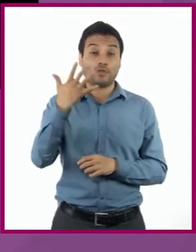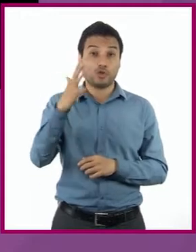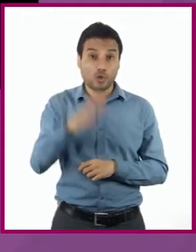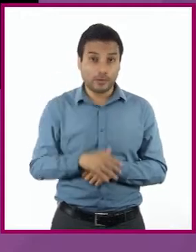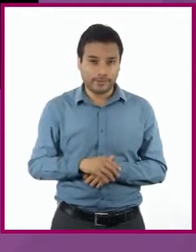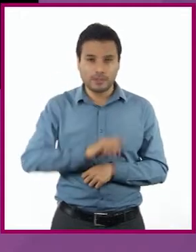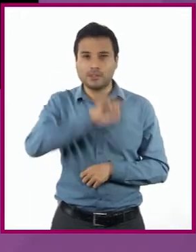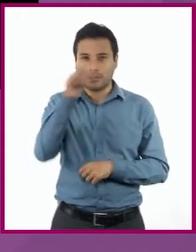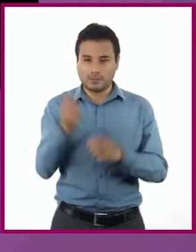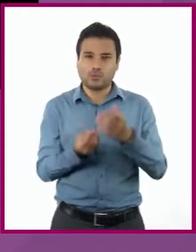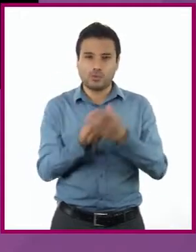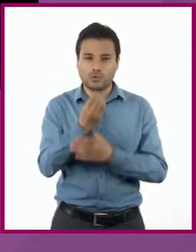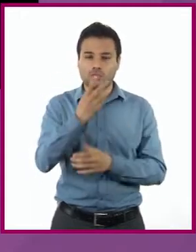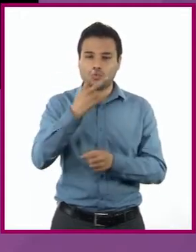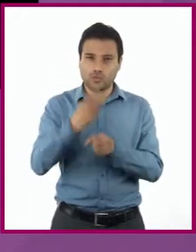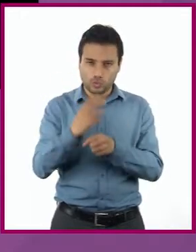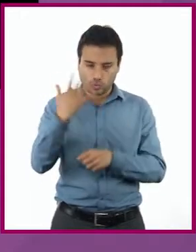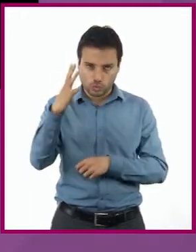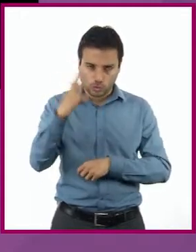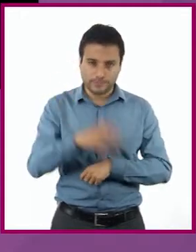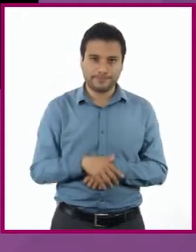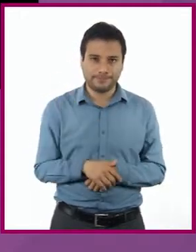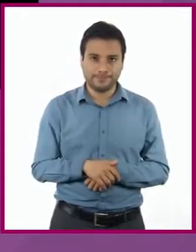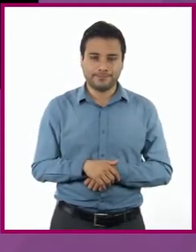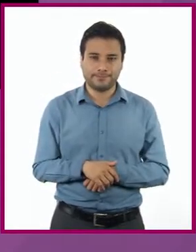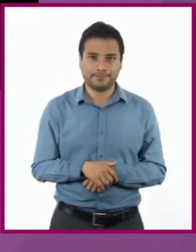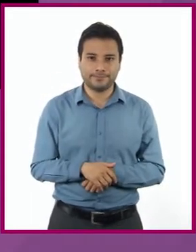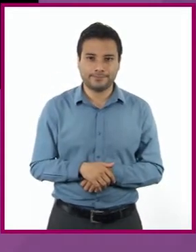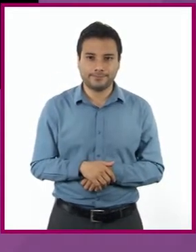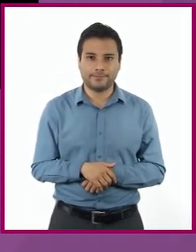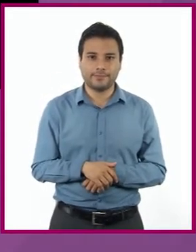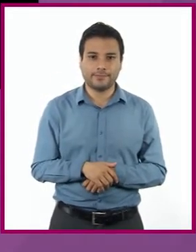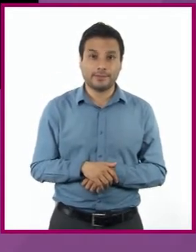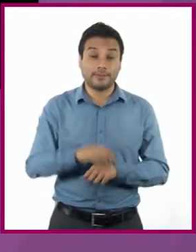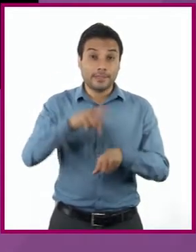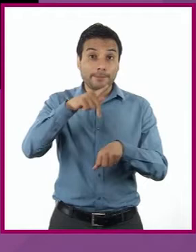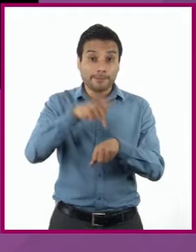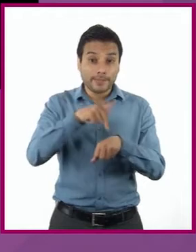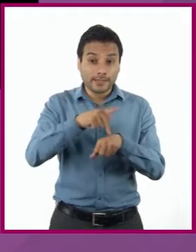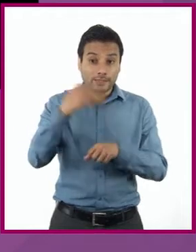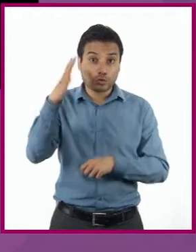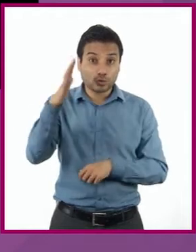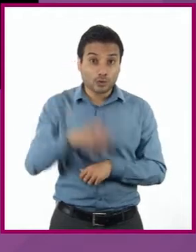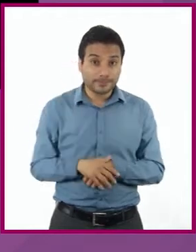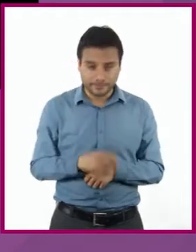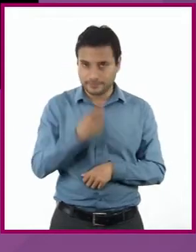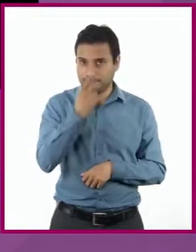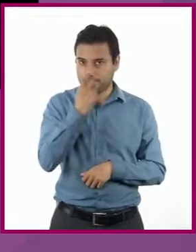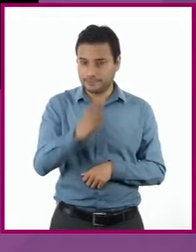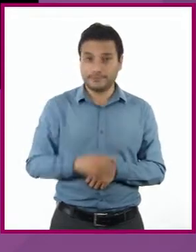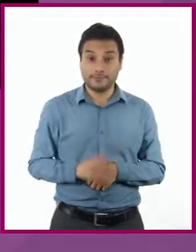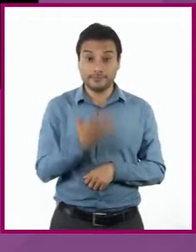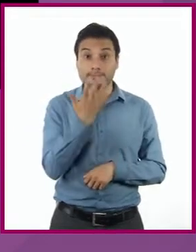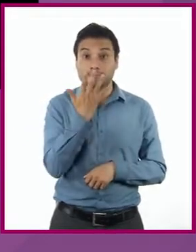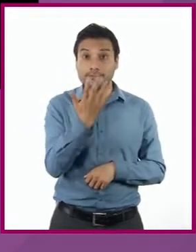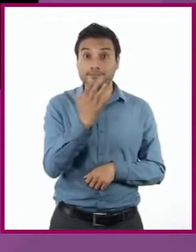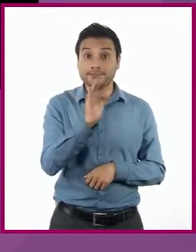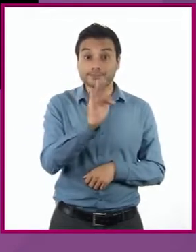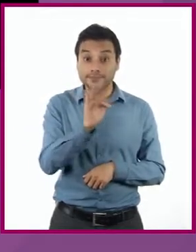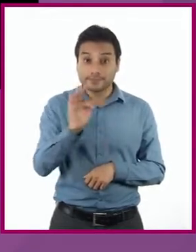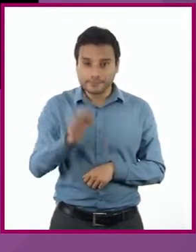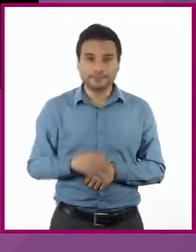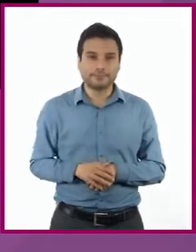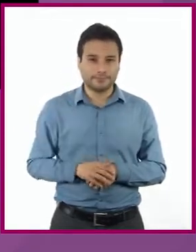de nuevos soles sucesivos por obra de los dioses. La piedra del sol señala las 5 fechas en que, según el mito, se